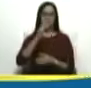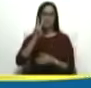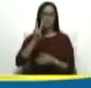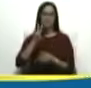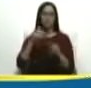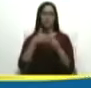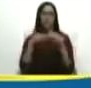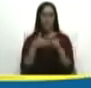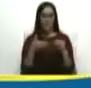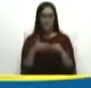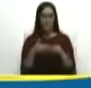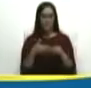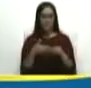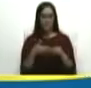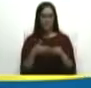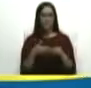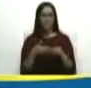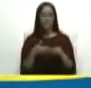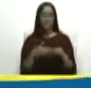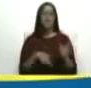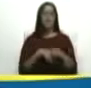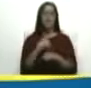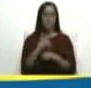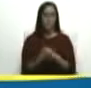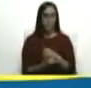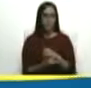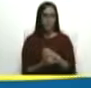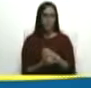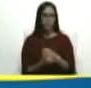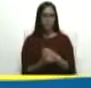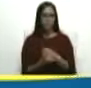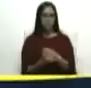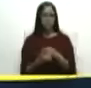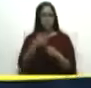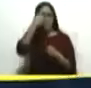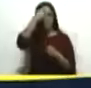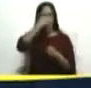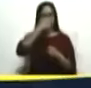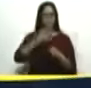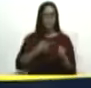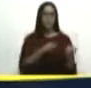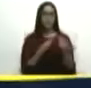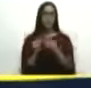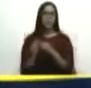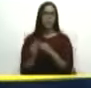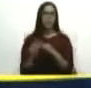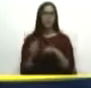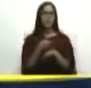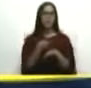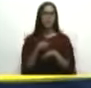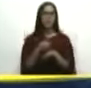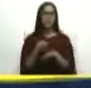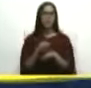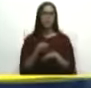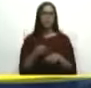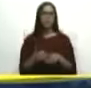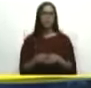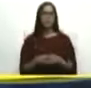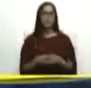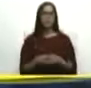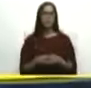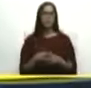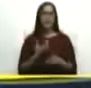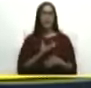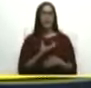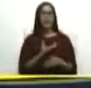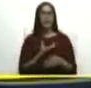431.664.232 dólares en los proyectos para el pueblo, para las comunidades a través de gobernaciones,